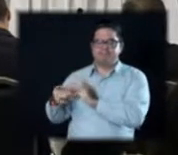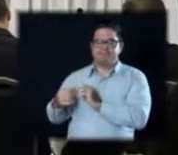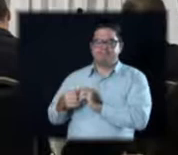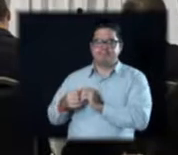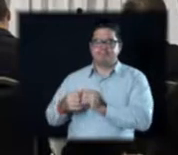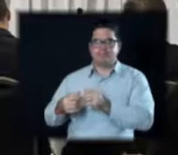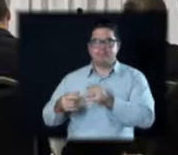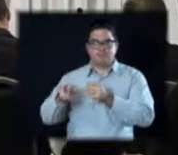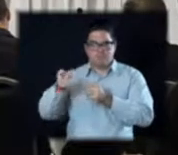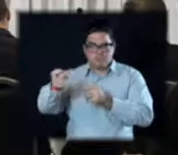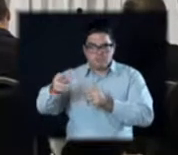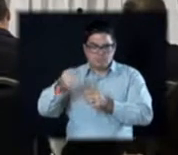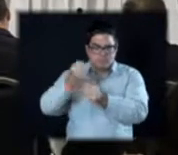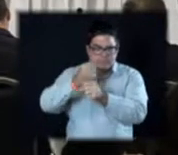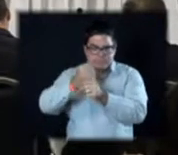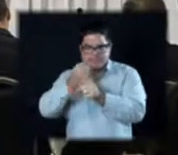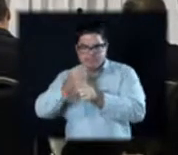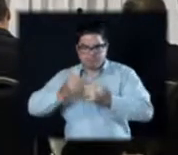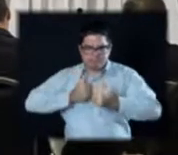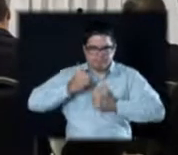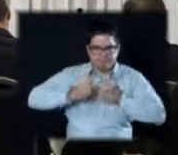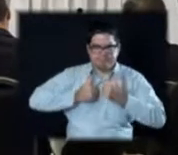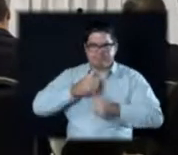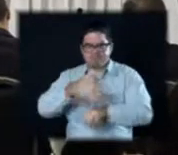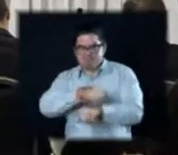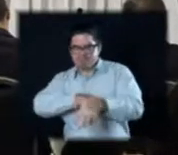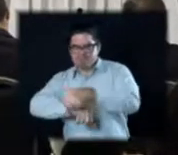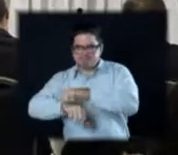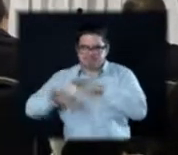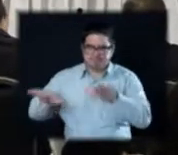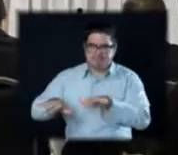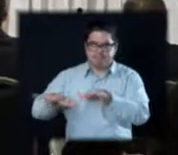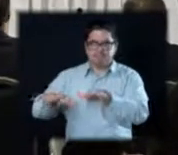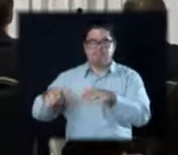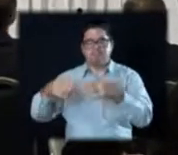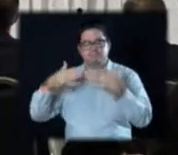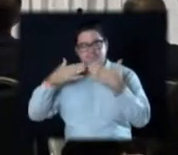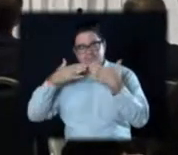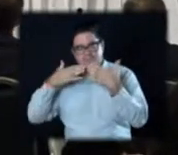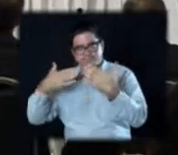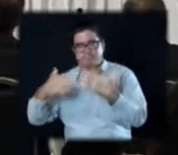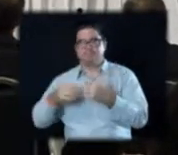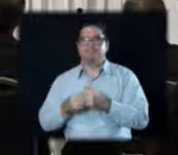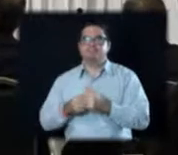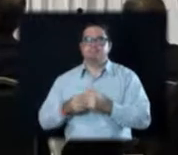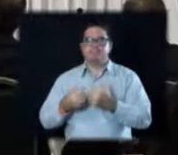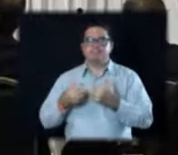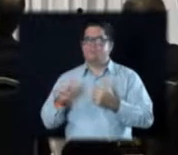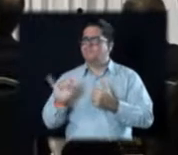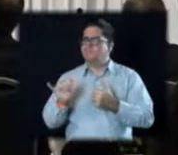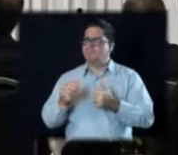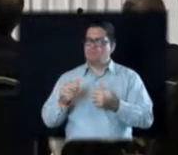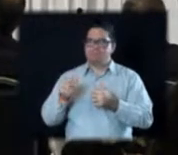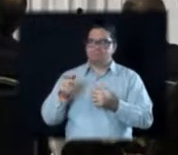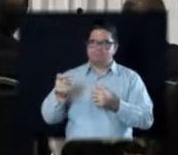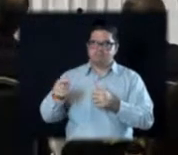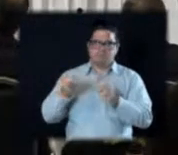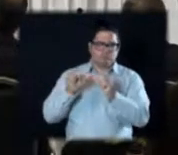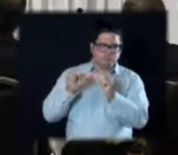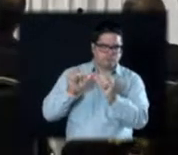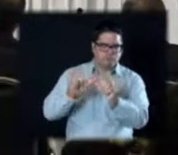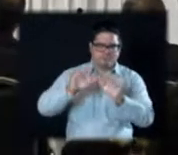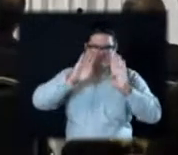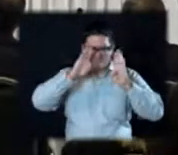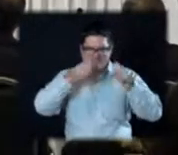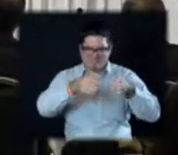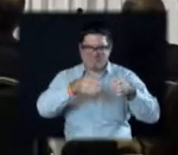presidente. En el sentido de agradecerles por su trabajo y que el trabajo va a continuar haciéndose